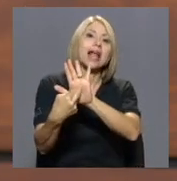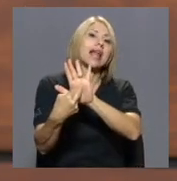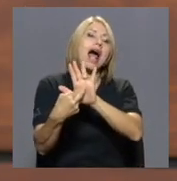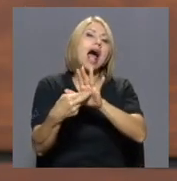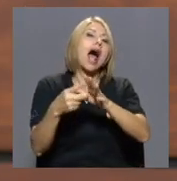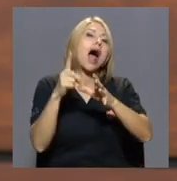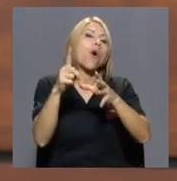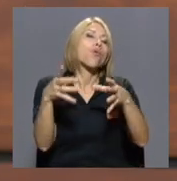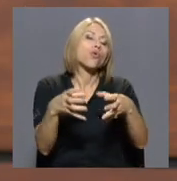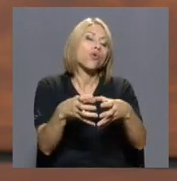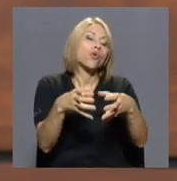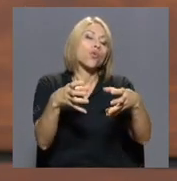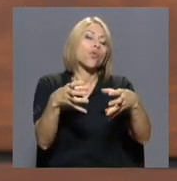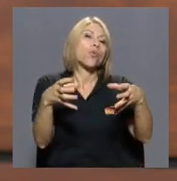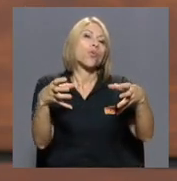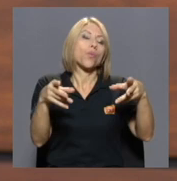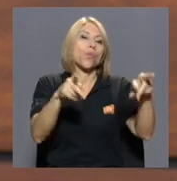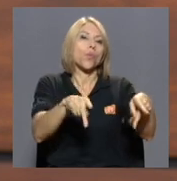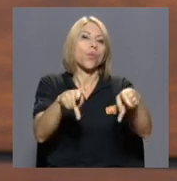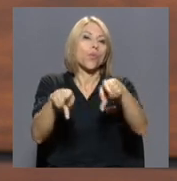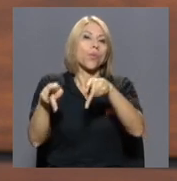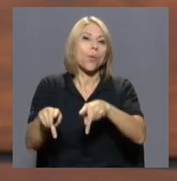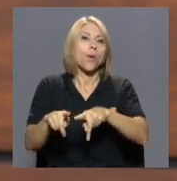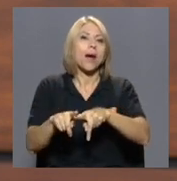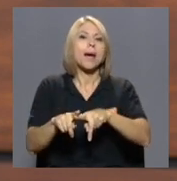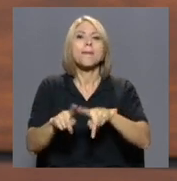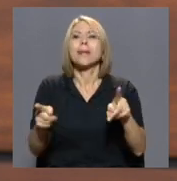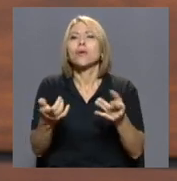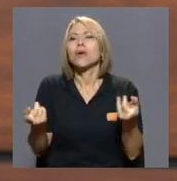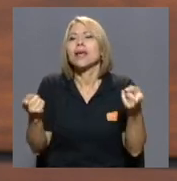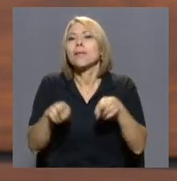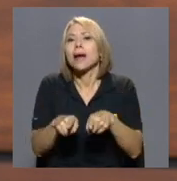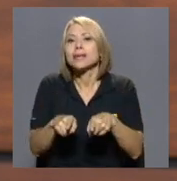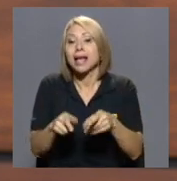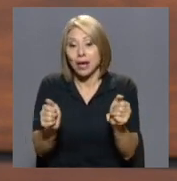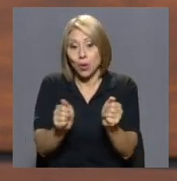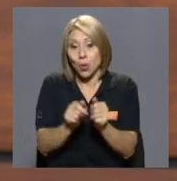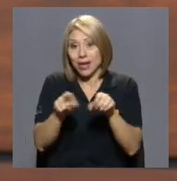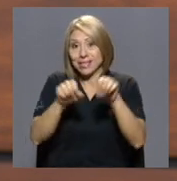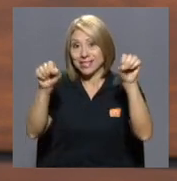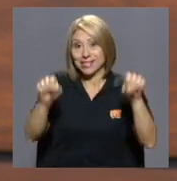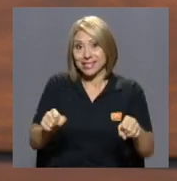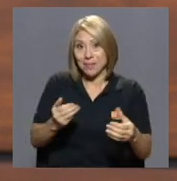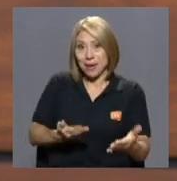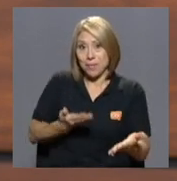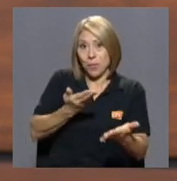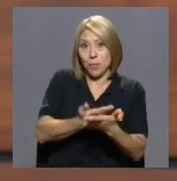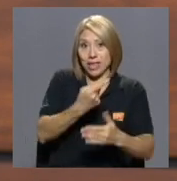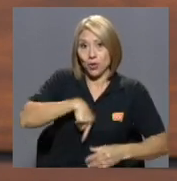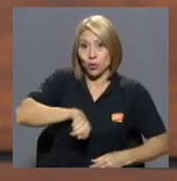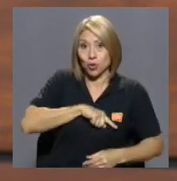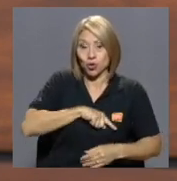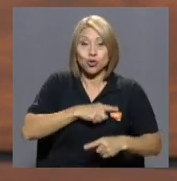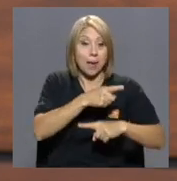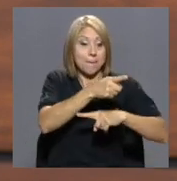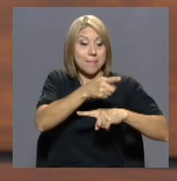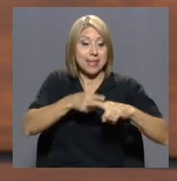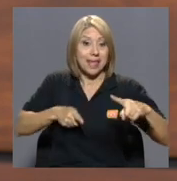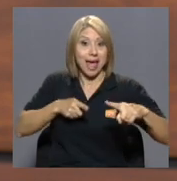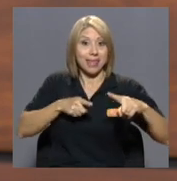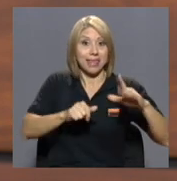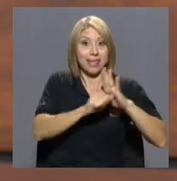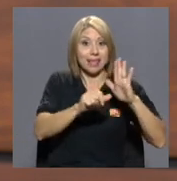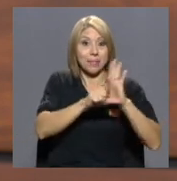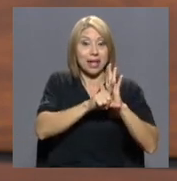¿Qué pasa? Bajo este sistema que estamos proponiendo, la mitad de la Asamblea es electa directamente por voto mayoritario. Sí, así